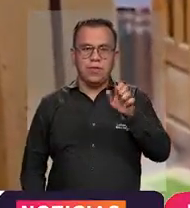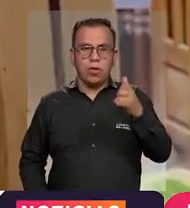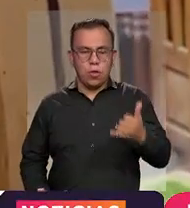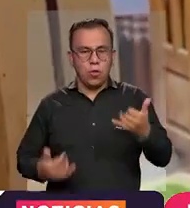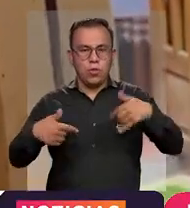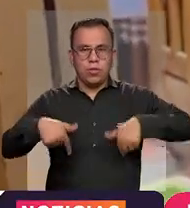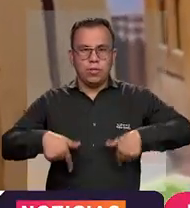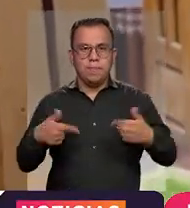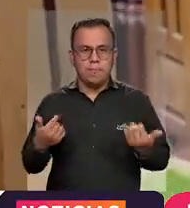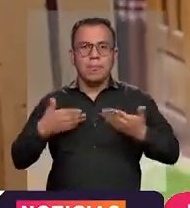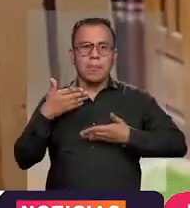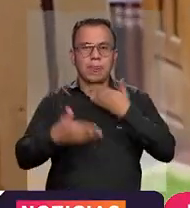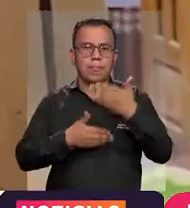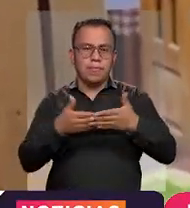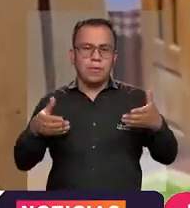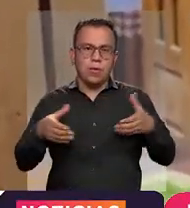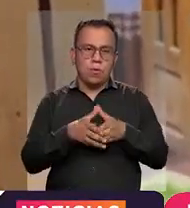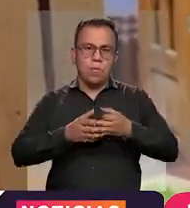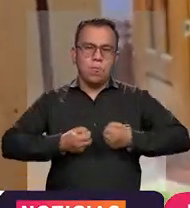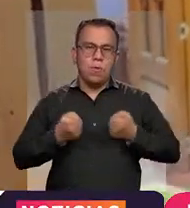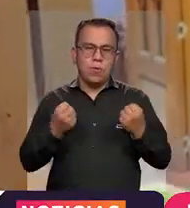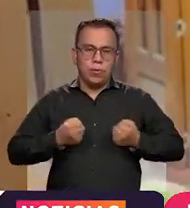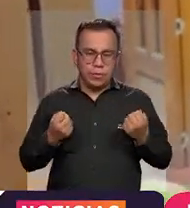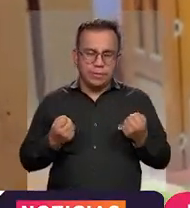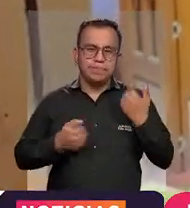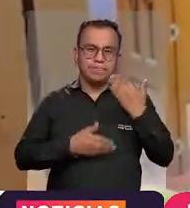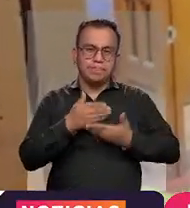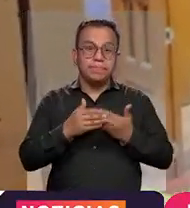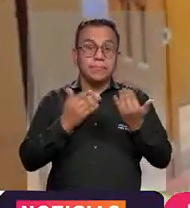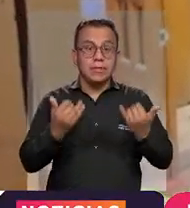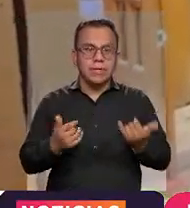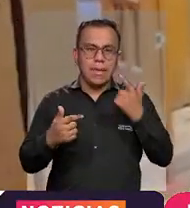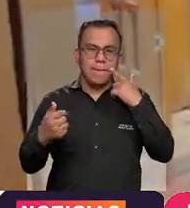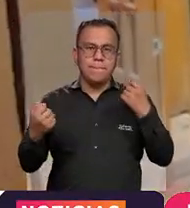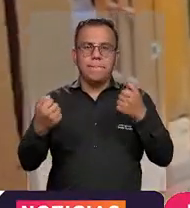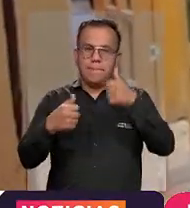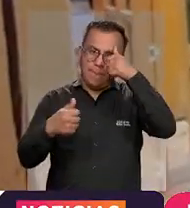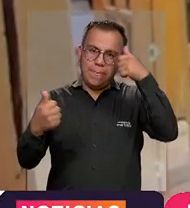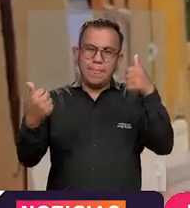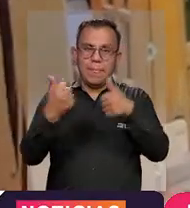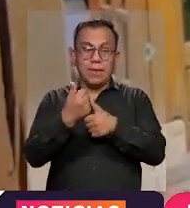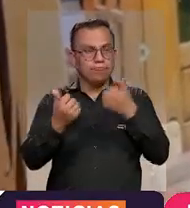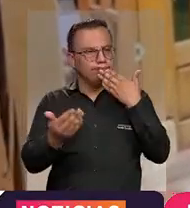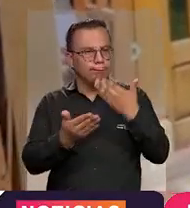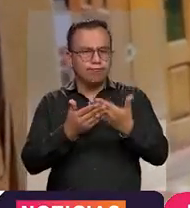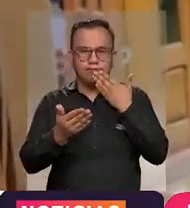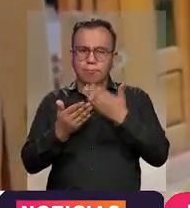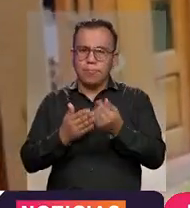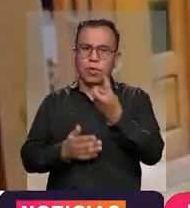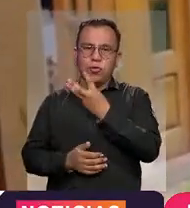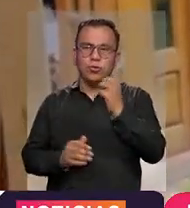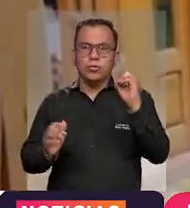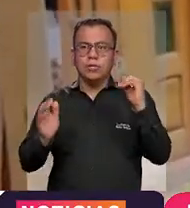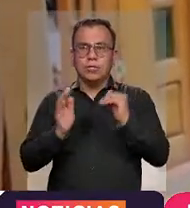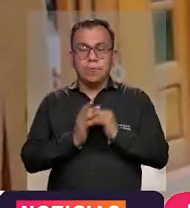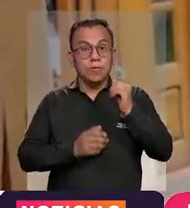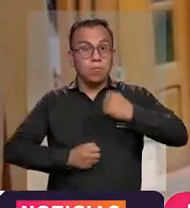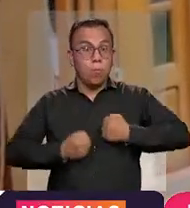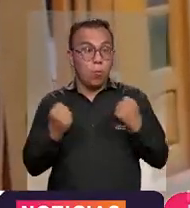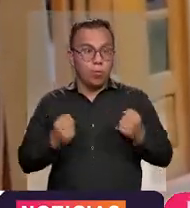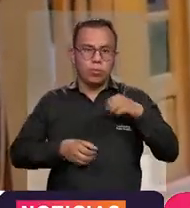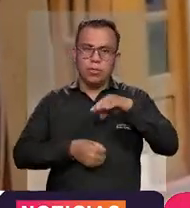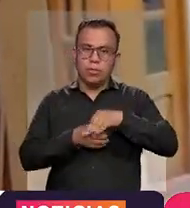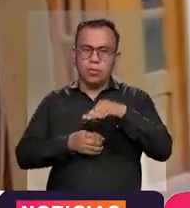hoy representante de la Cámara por Bogotá, electa por el Pacto Histórico. Quiero agradecerles a los más de 800.000 bogotanos